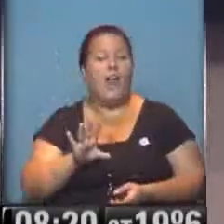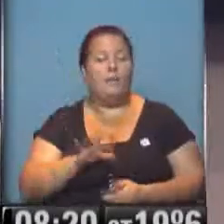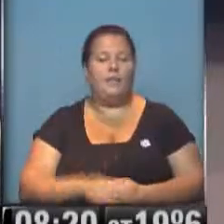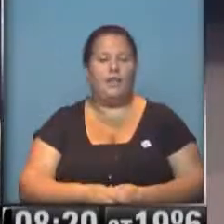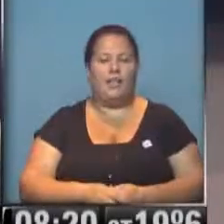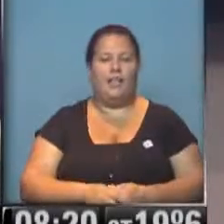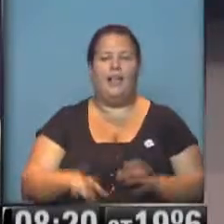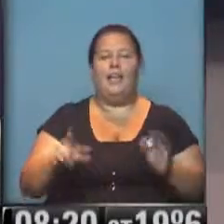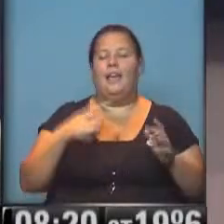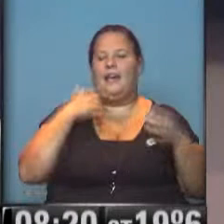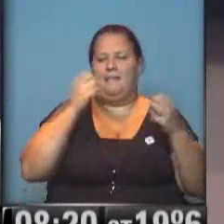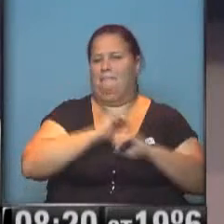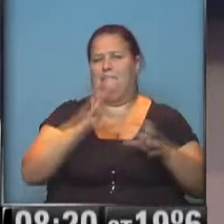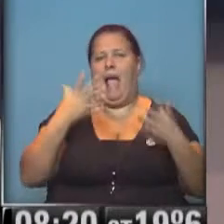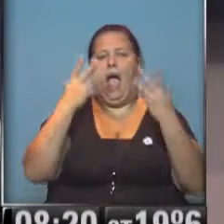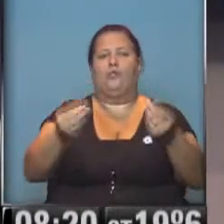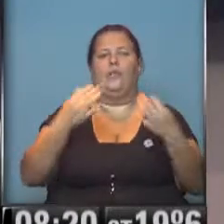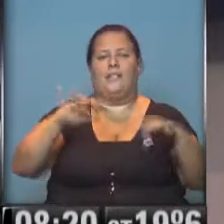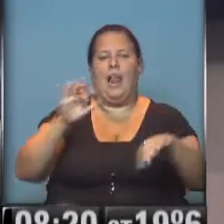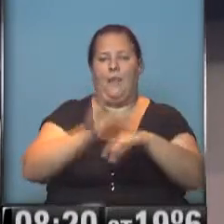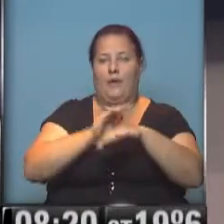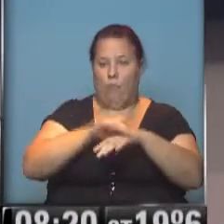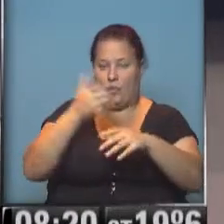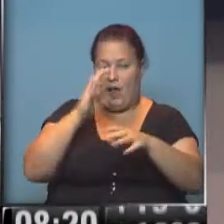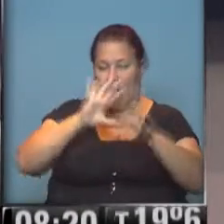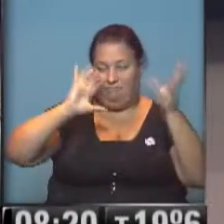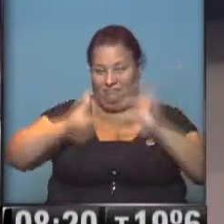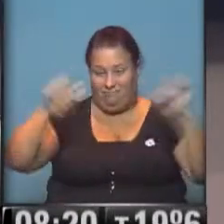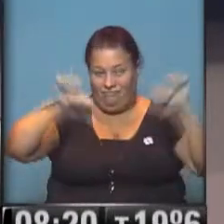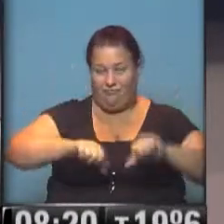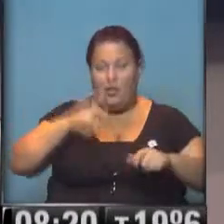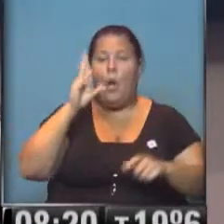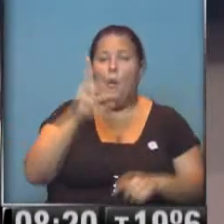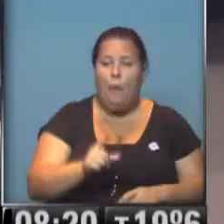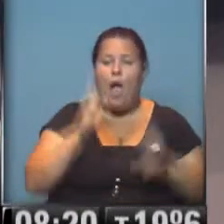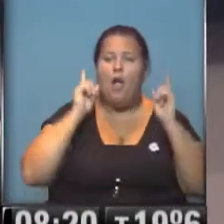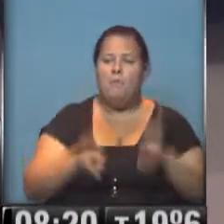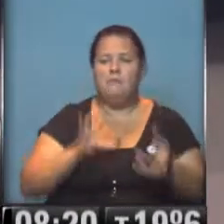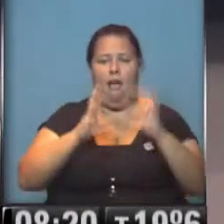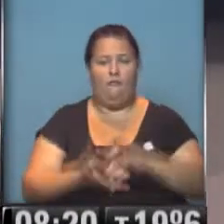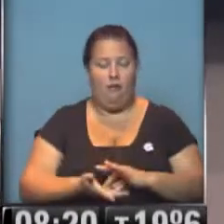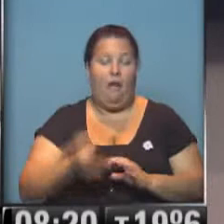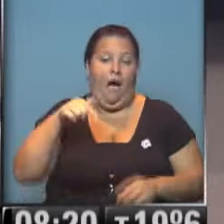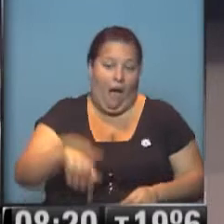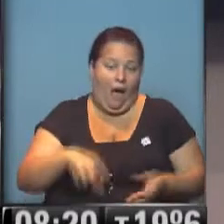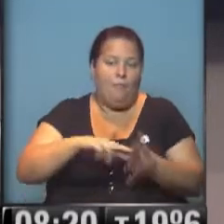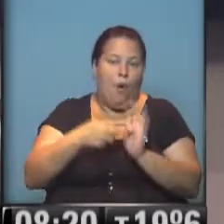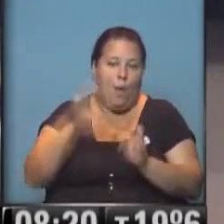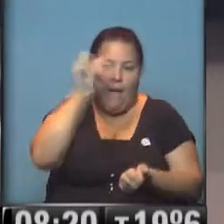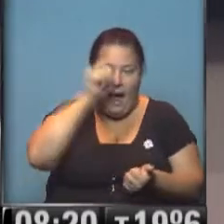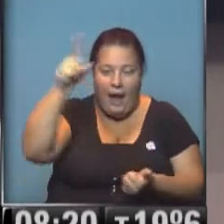la inmoralidad de rescatados los responsables la crisis sino que estos bancos volvieron a hacer la misma política y hoy tenemos los problemas de grecia